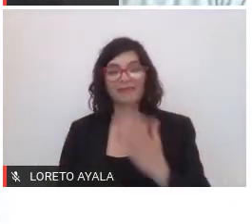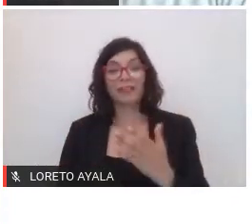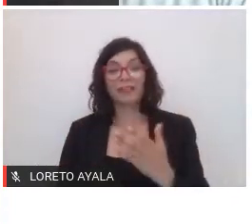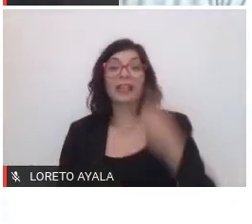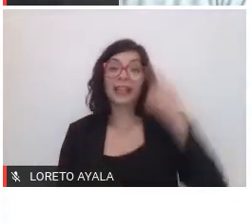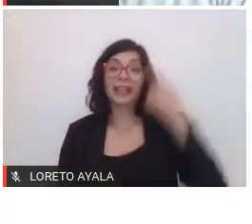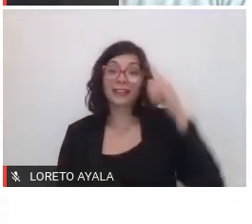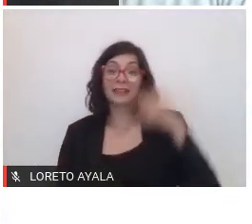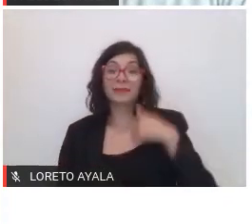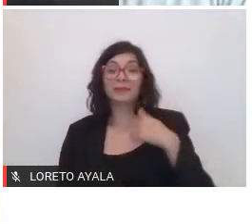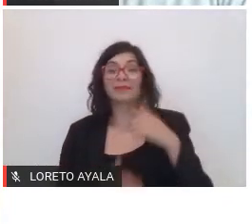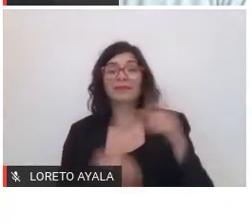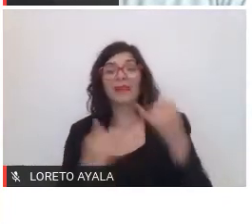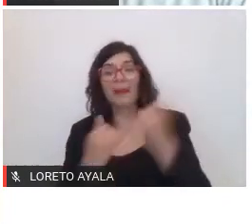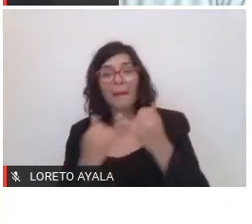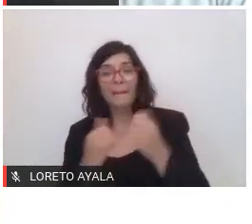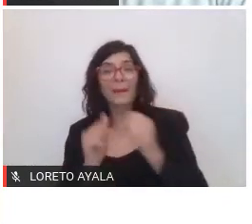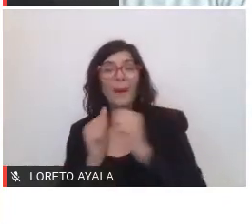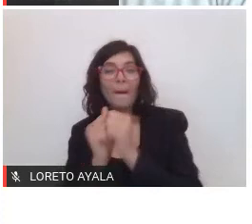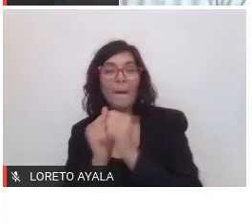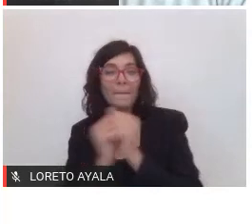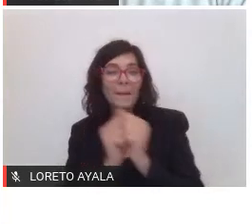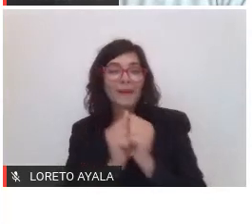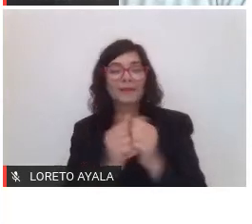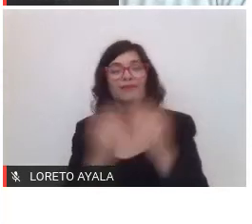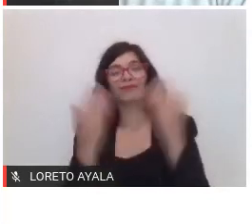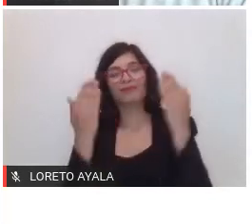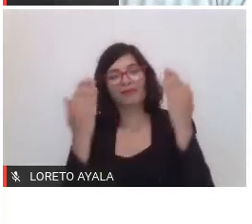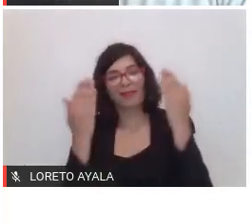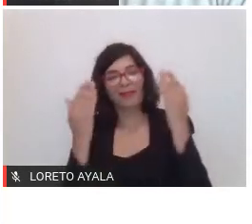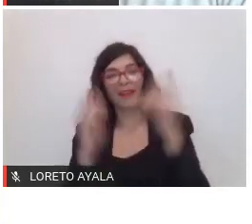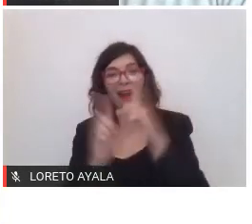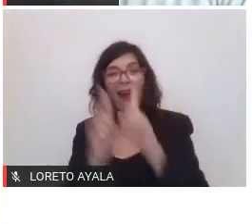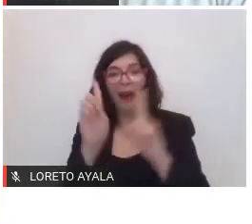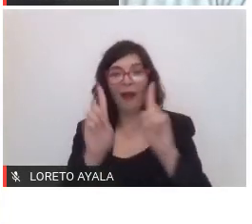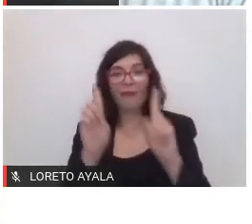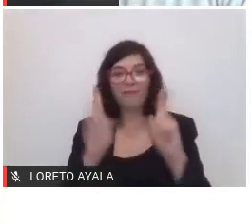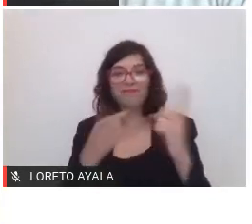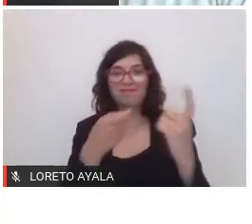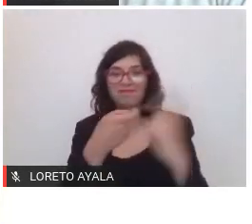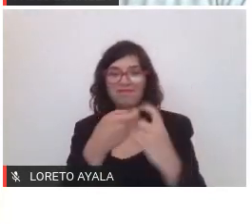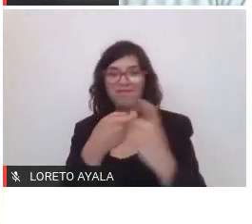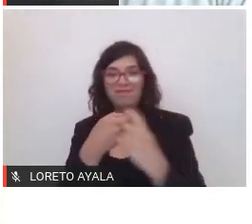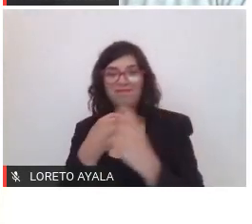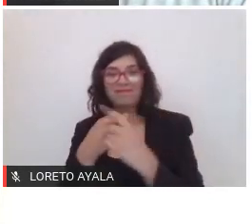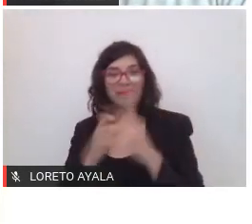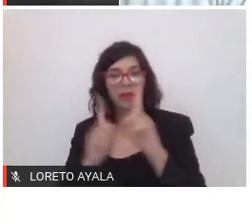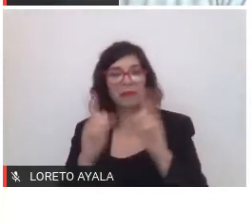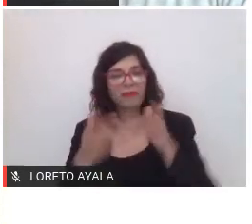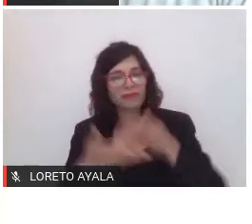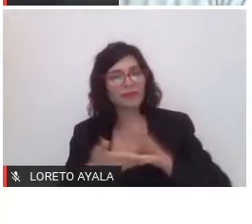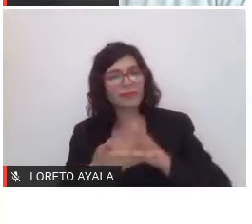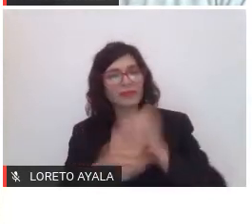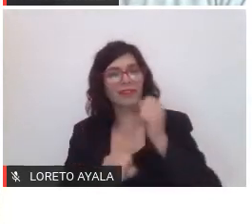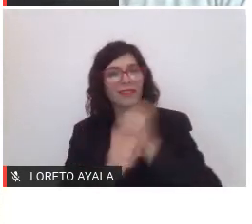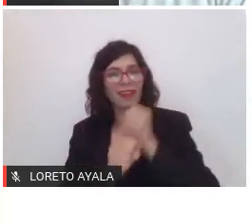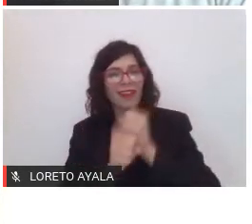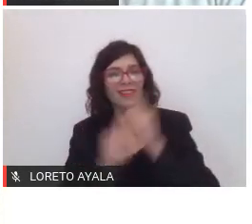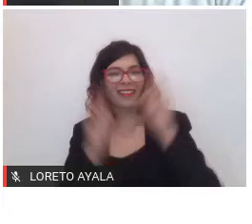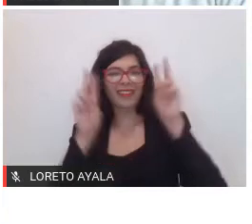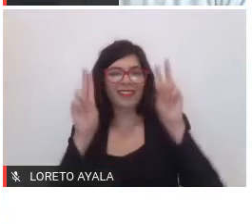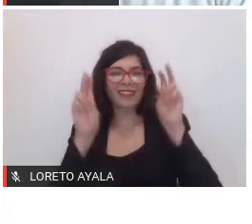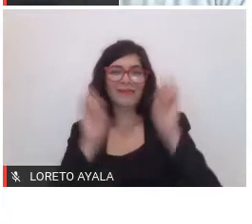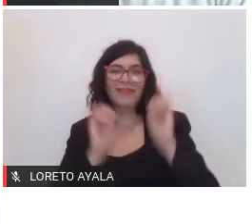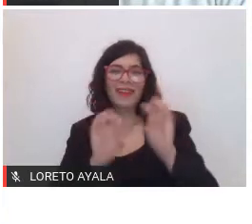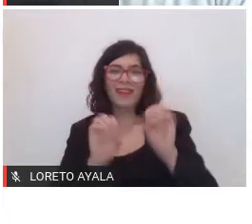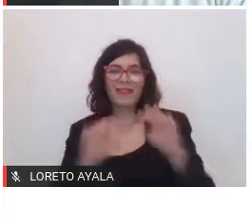mis compañeros, un saludo. Sé que hay algunos que están conectados porque siguen trabajando en esto de la educación física. Así